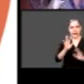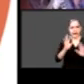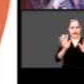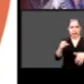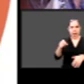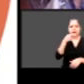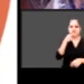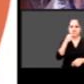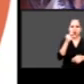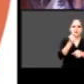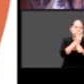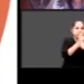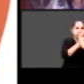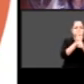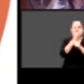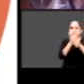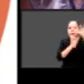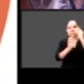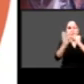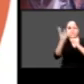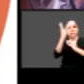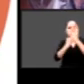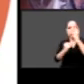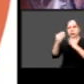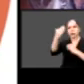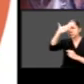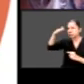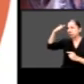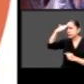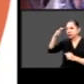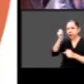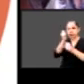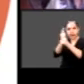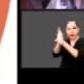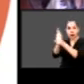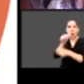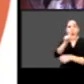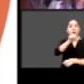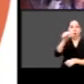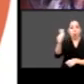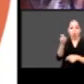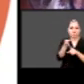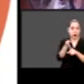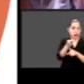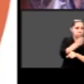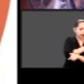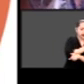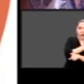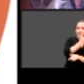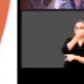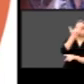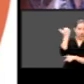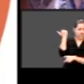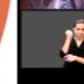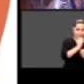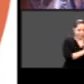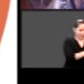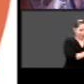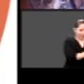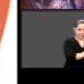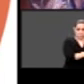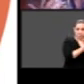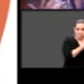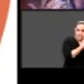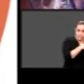la zona intermedia en ese círculo que son de cuadritos que llamamos la zona de desarrollo próximo o desarrollo proximal